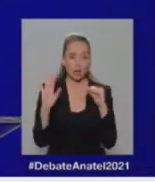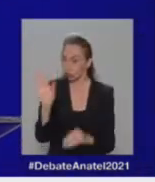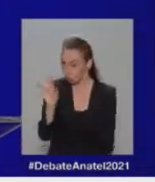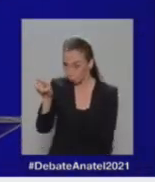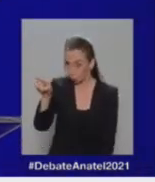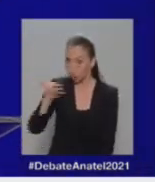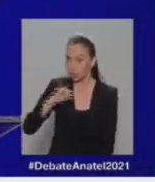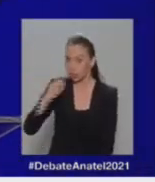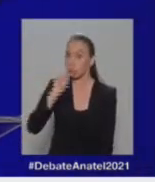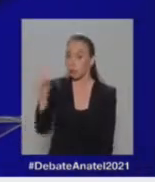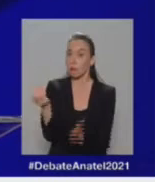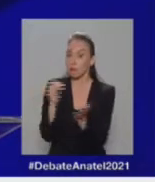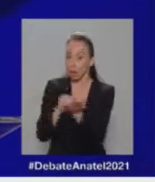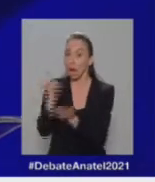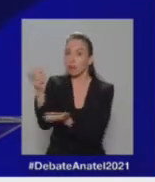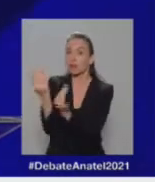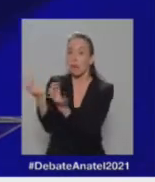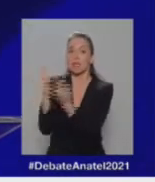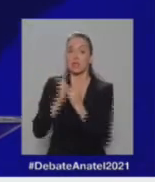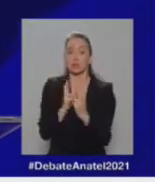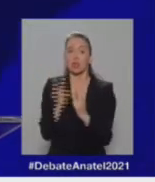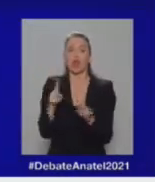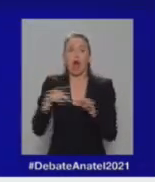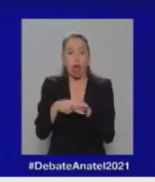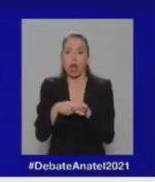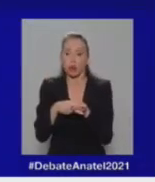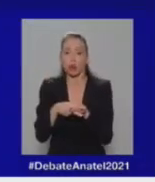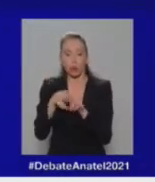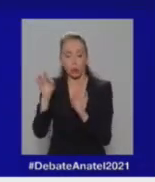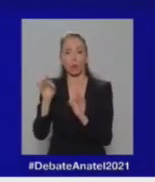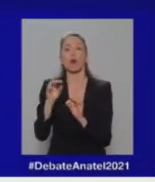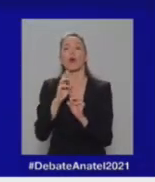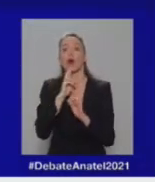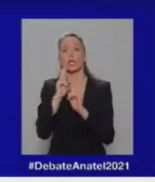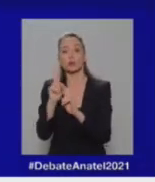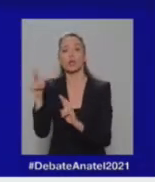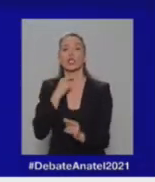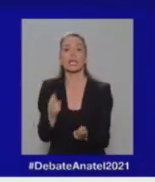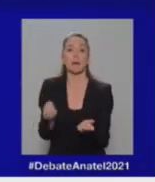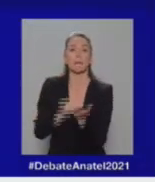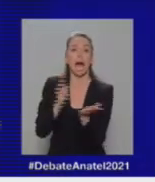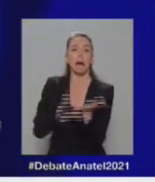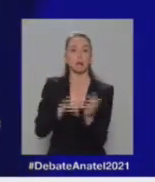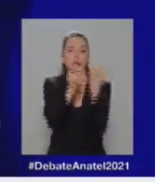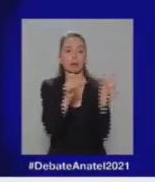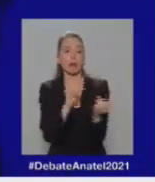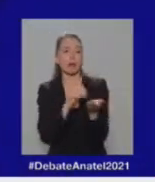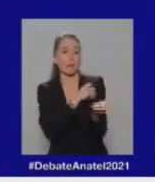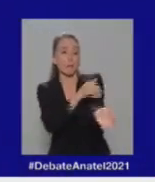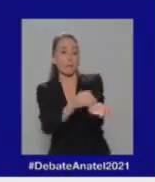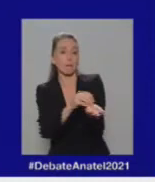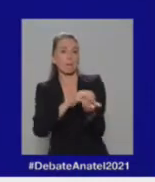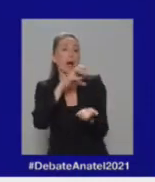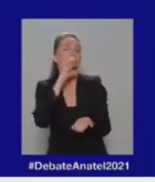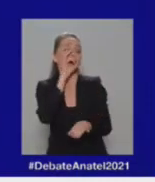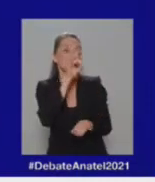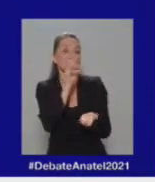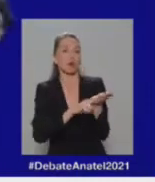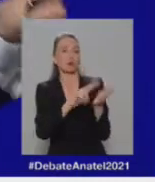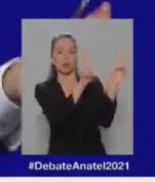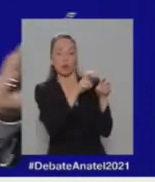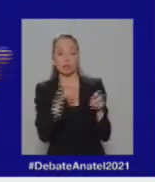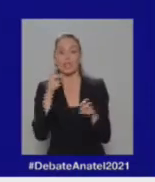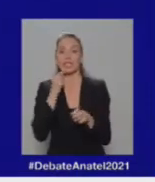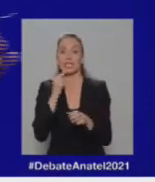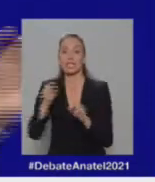hoy día implica cambios, cambios con gradualidad. Avanzar escalón a escalón para no desbarrancarse,